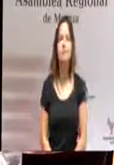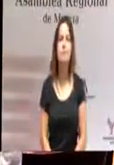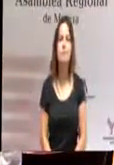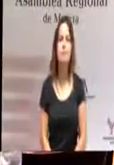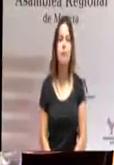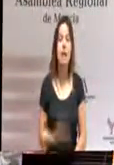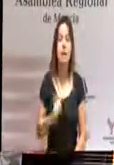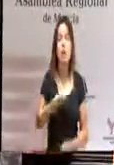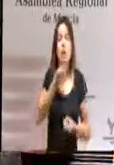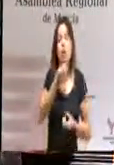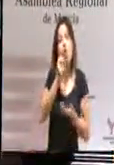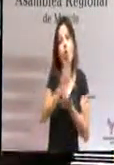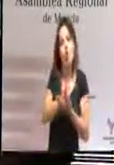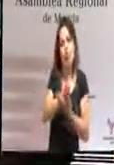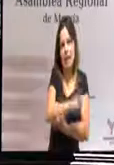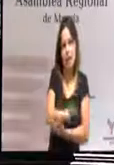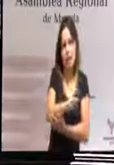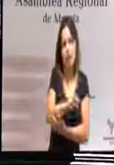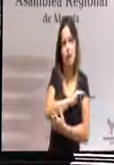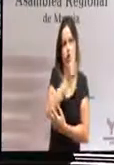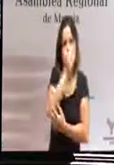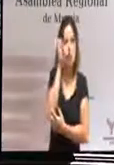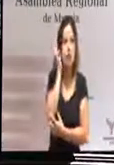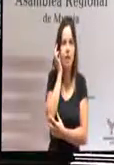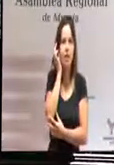y les vuelvo a reiterar, señorías,